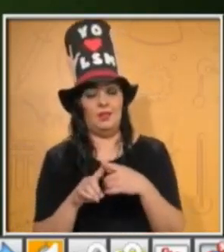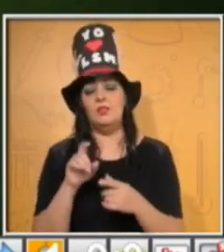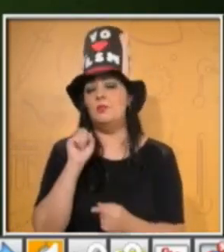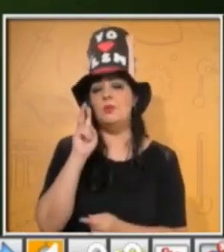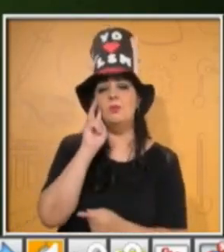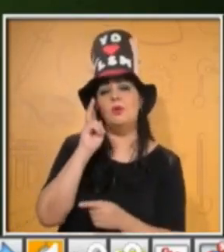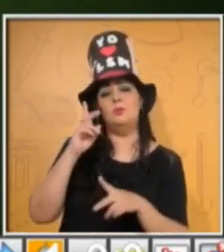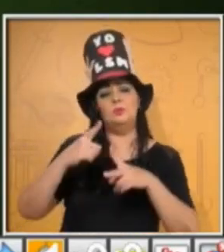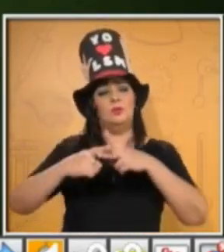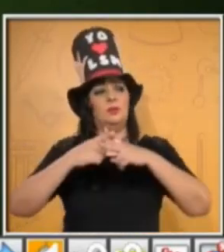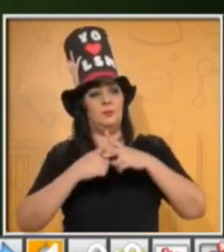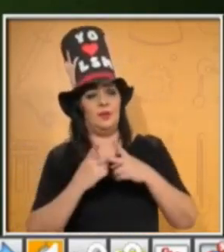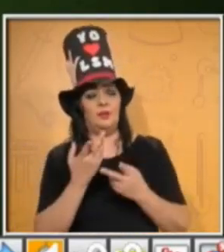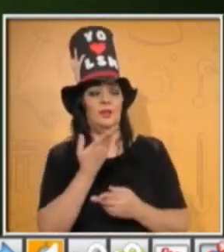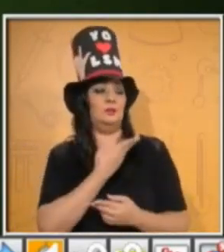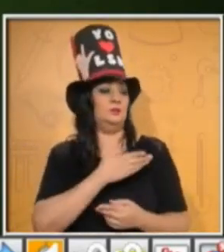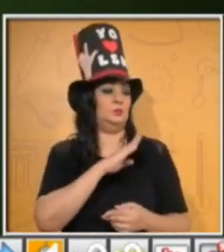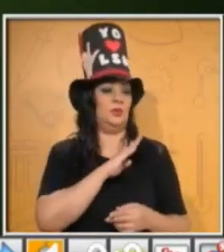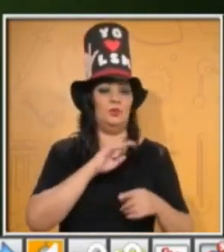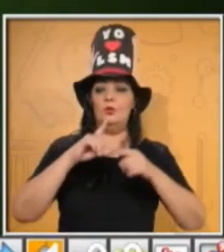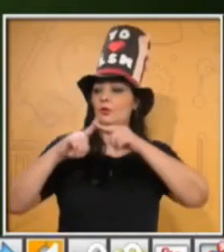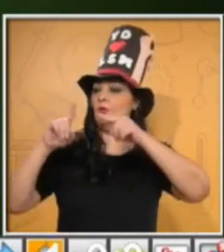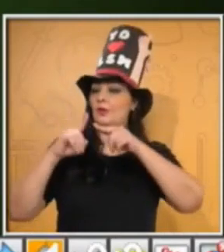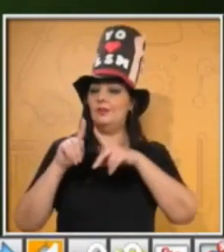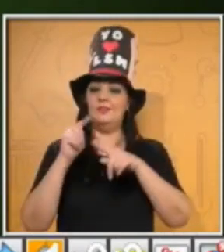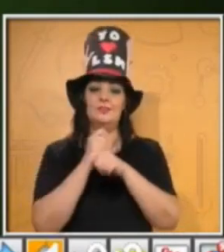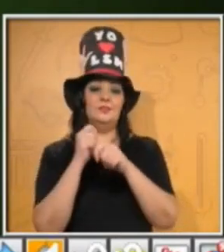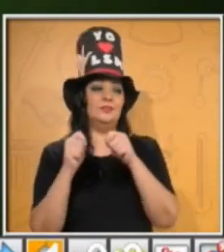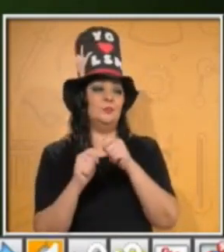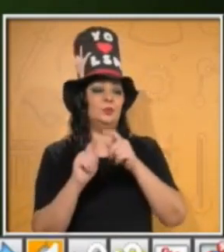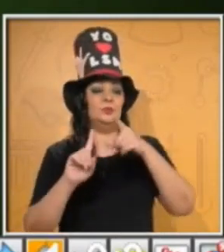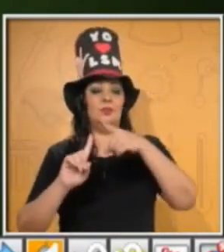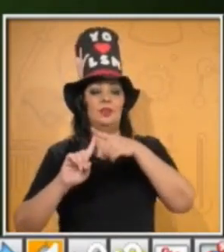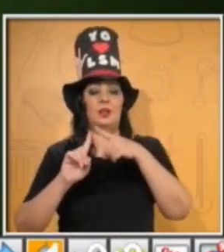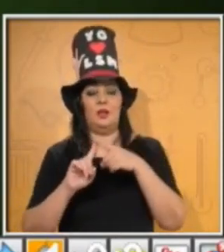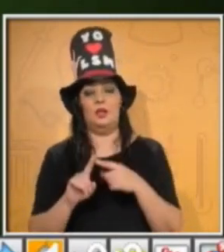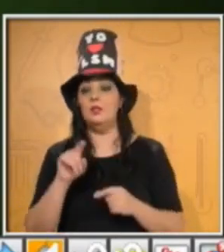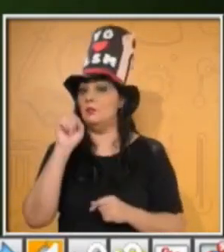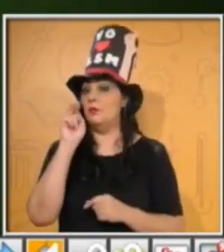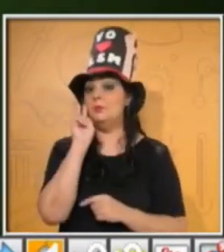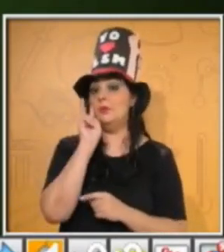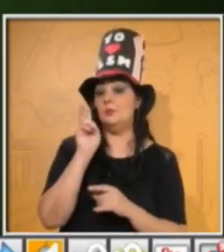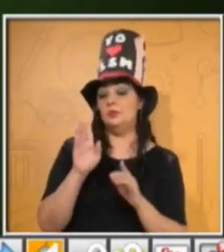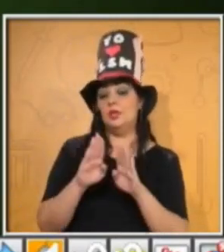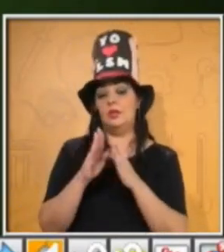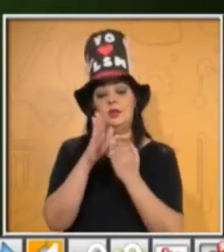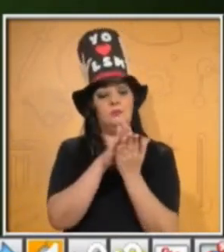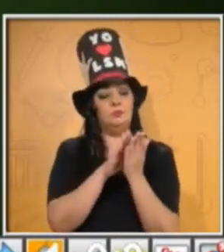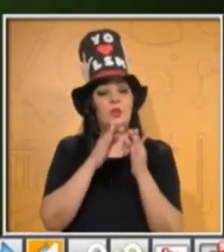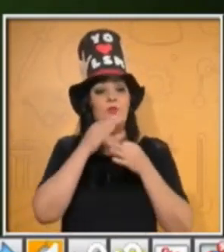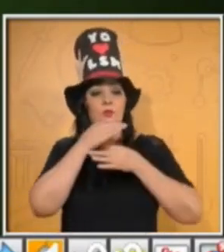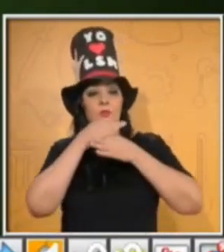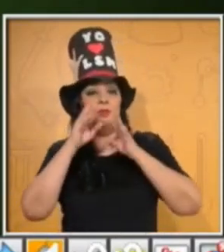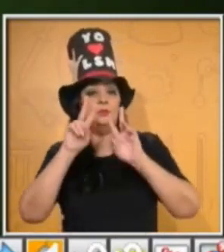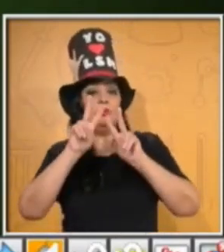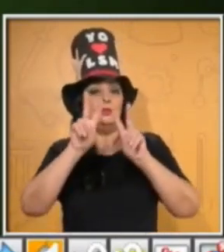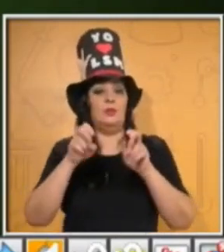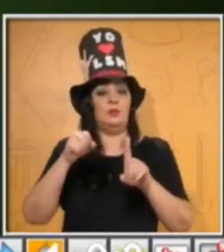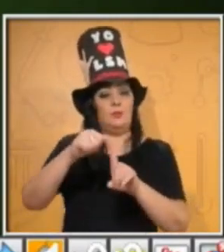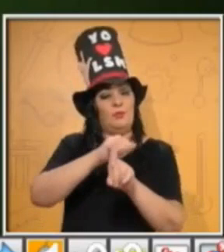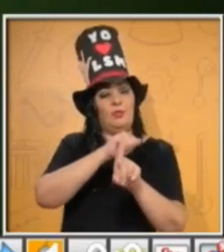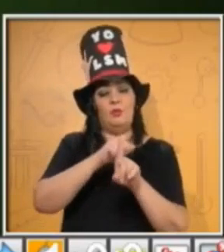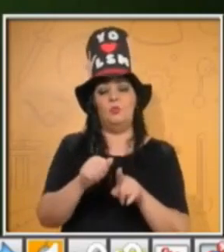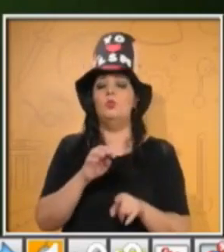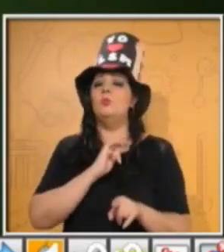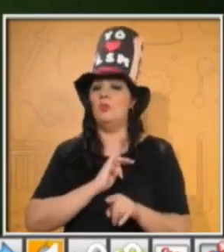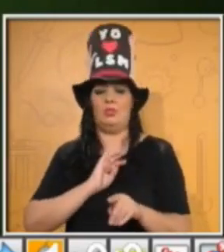enteros, y para español, ejemplo de un tríptico acerca del bullying. Tú también puedes compartir tus experiencias, tus